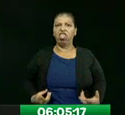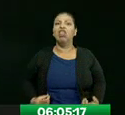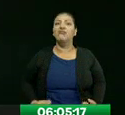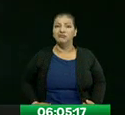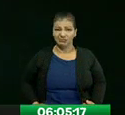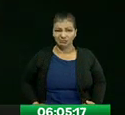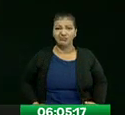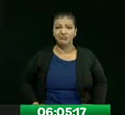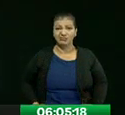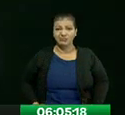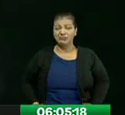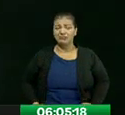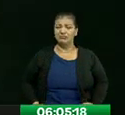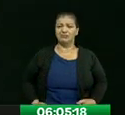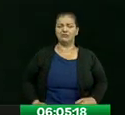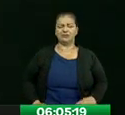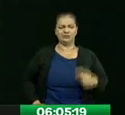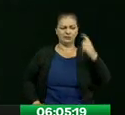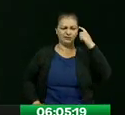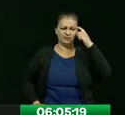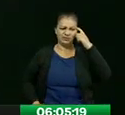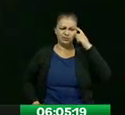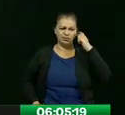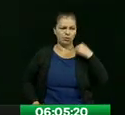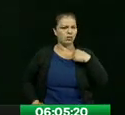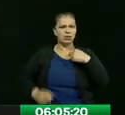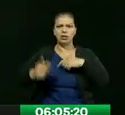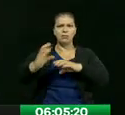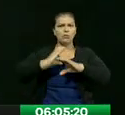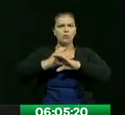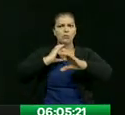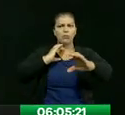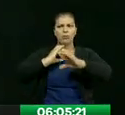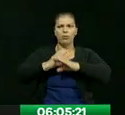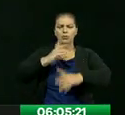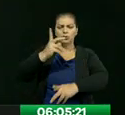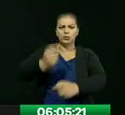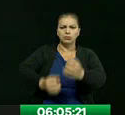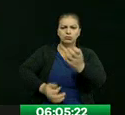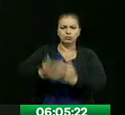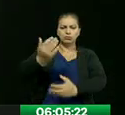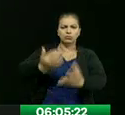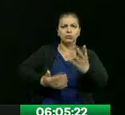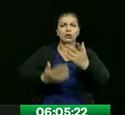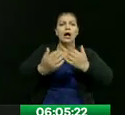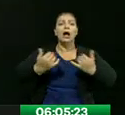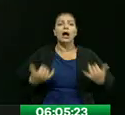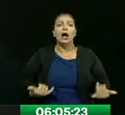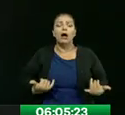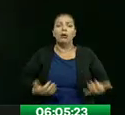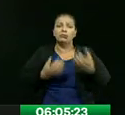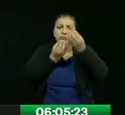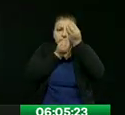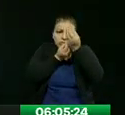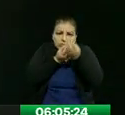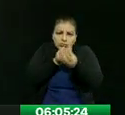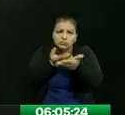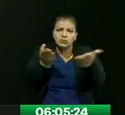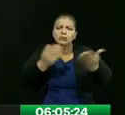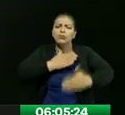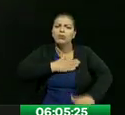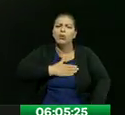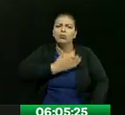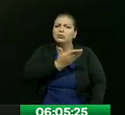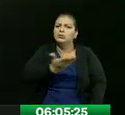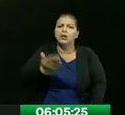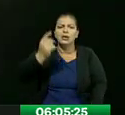es necesario enviarles un momento de que la gente pues empiece a recapacitar. Ahora